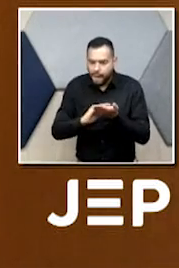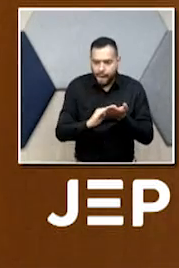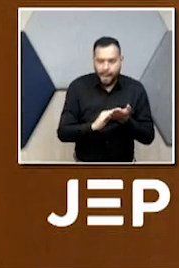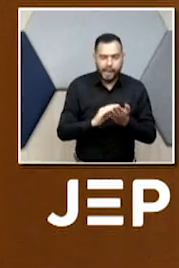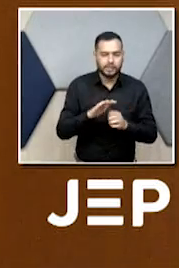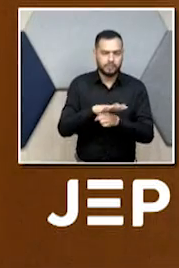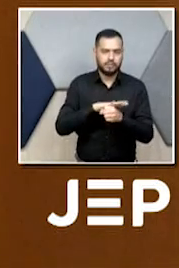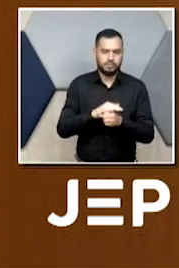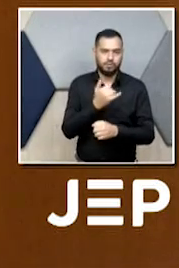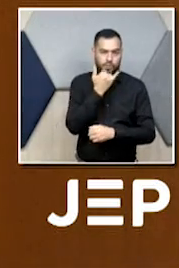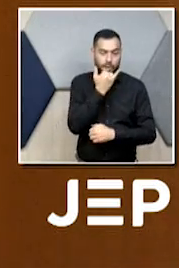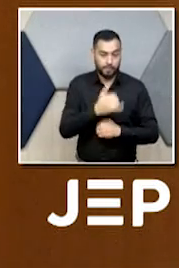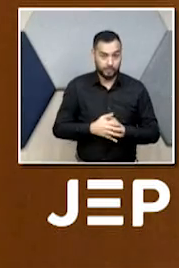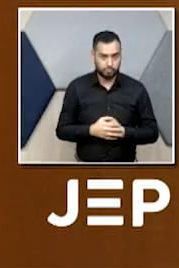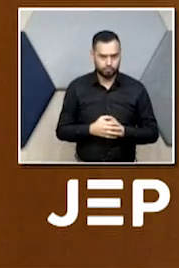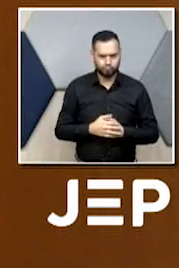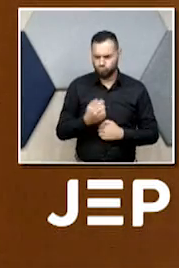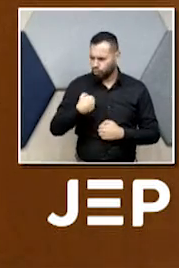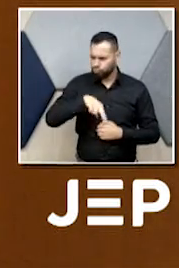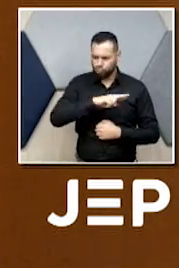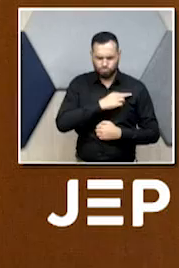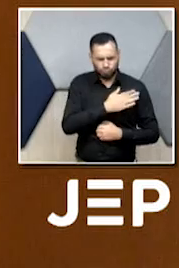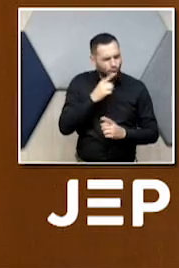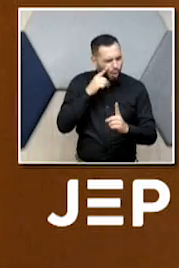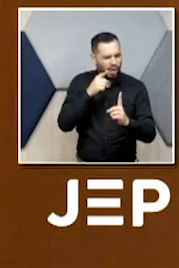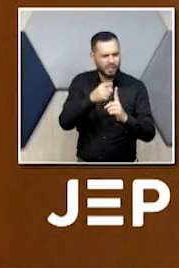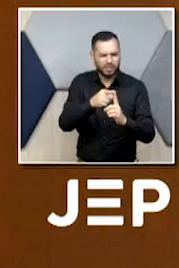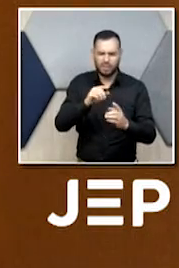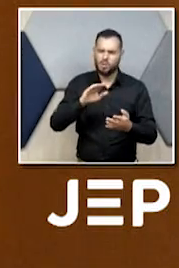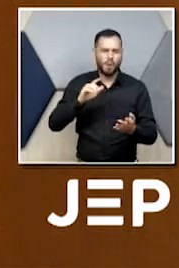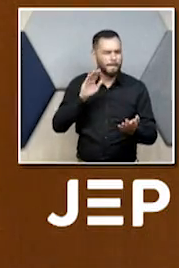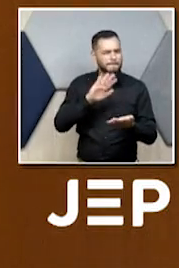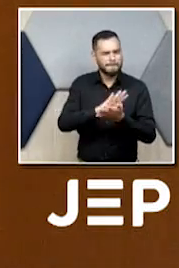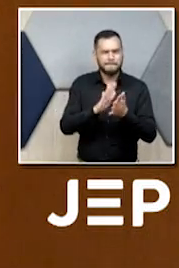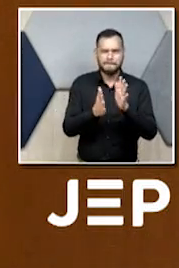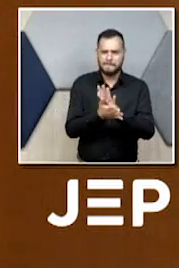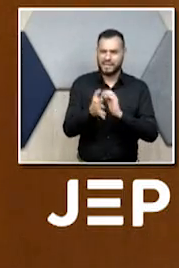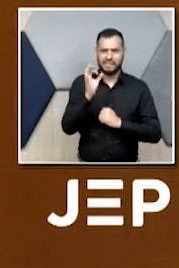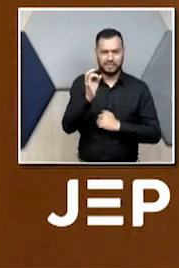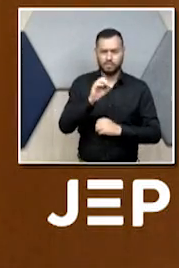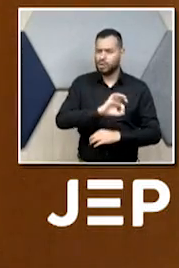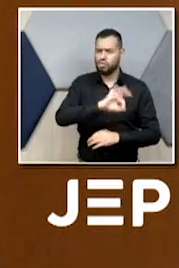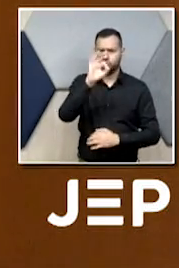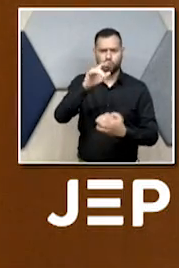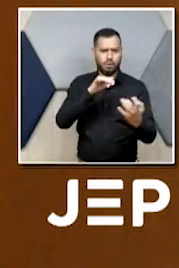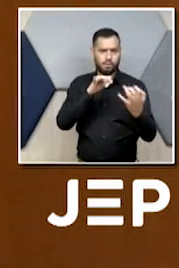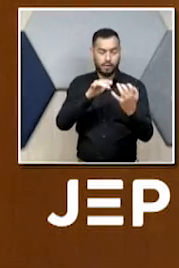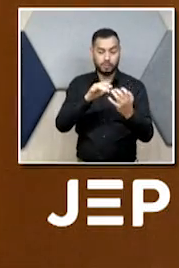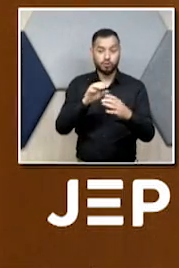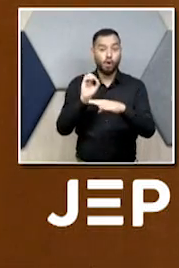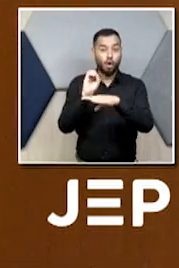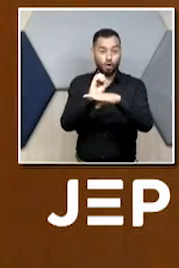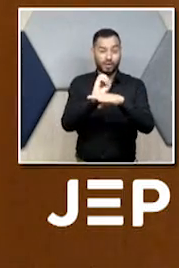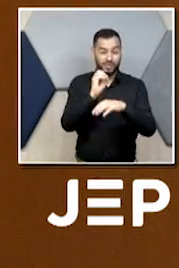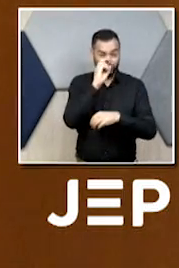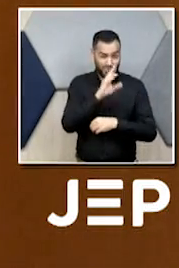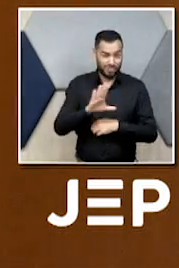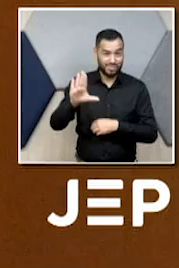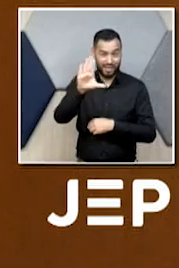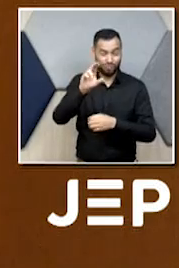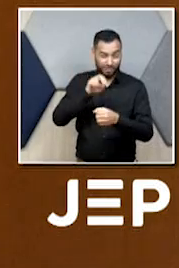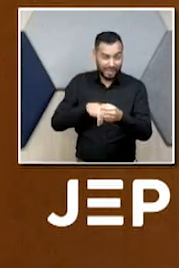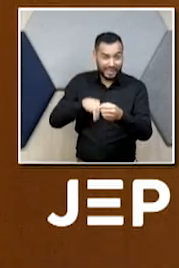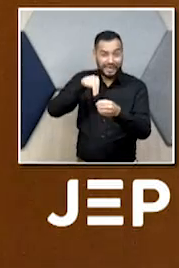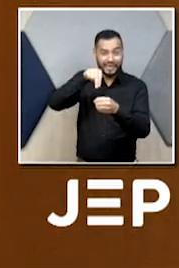Cuenten con nosotros para la paz, nunca para la guerra. Fue la consigna con que la Organización Nacional Indígena de Colombia entregó